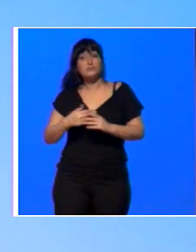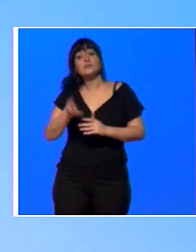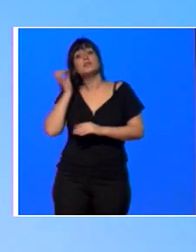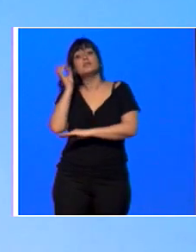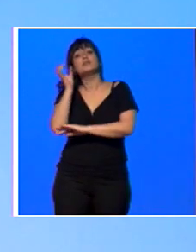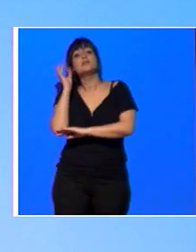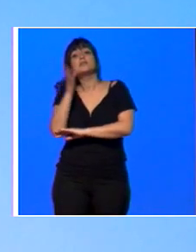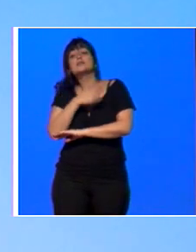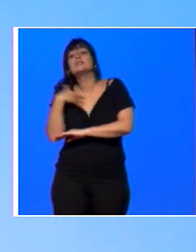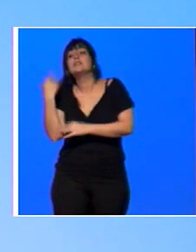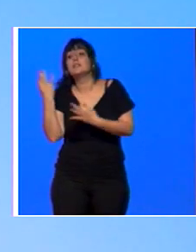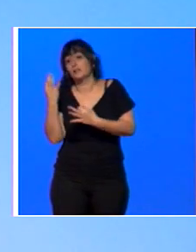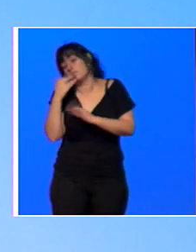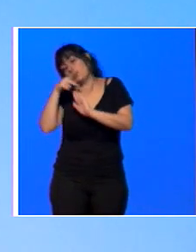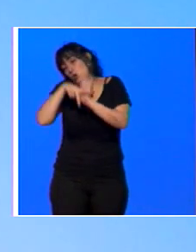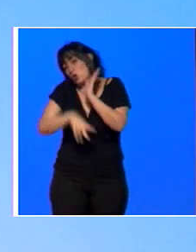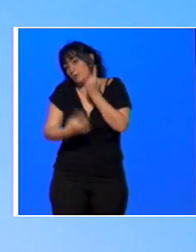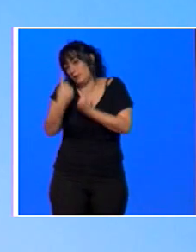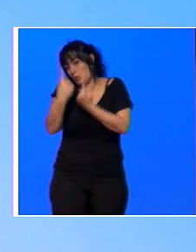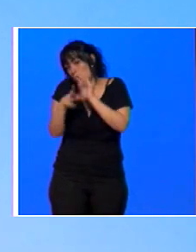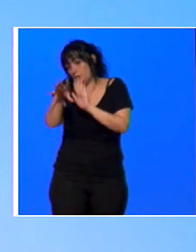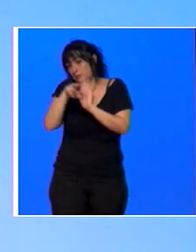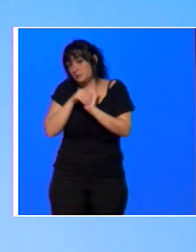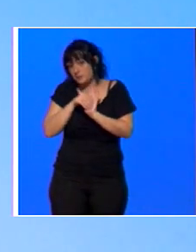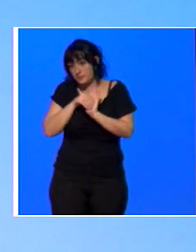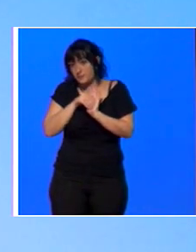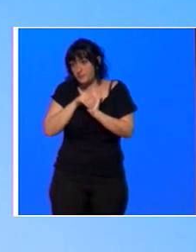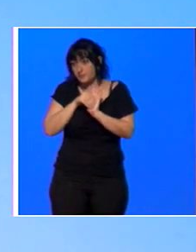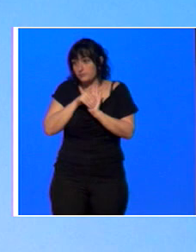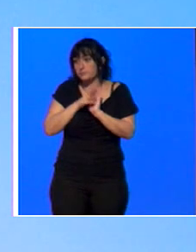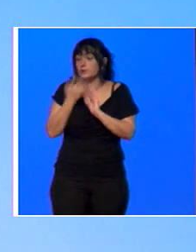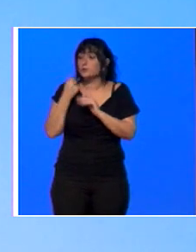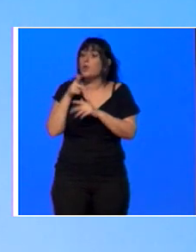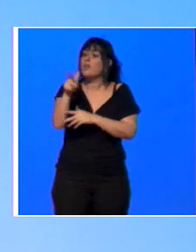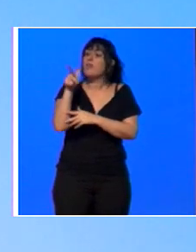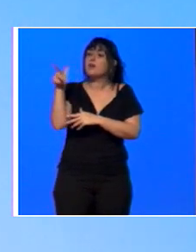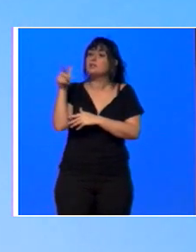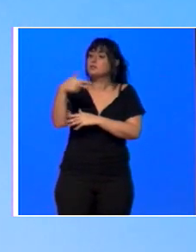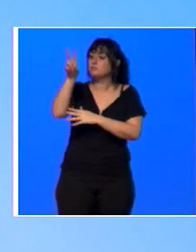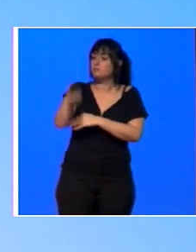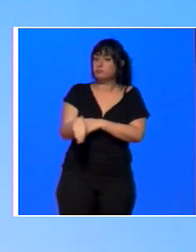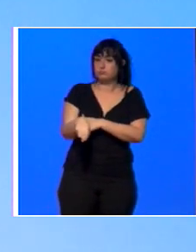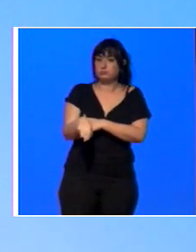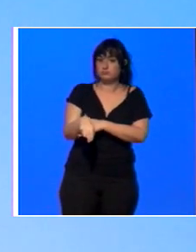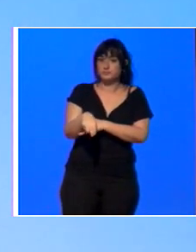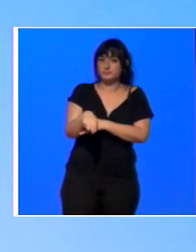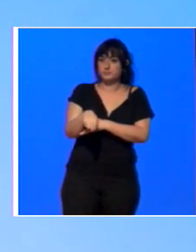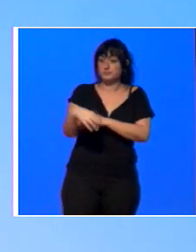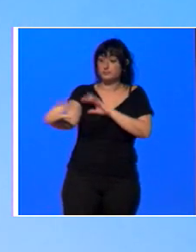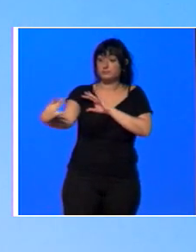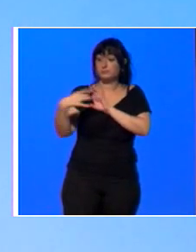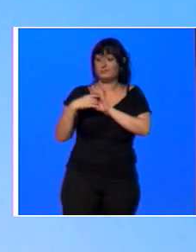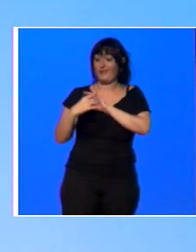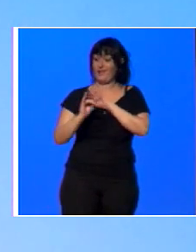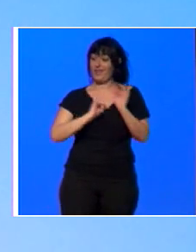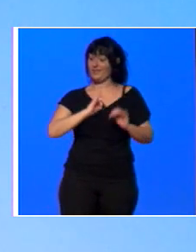en algunas de sus normas es reconocer derechos que tienen que ver con esas